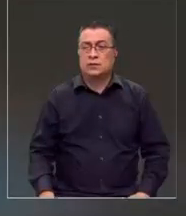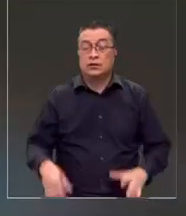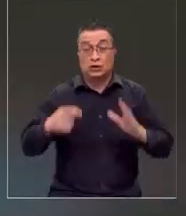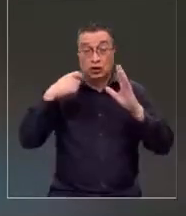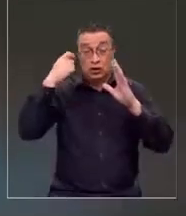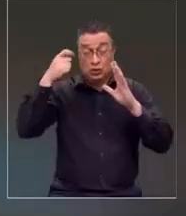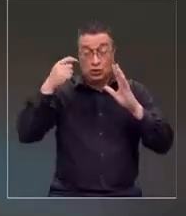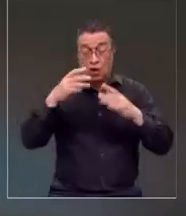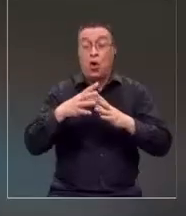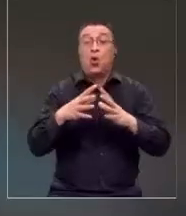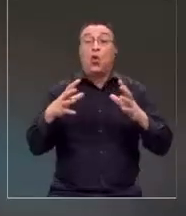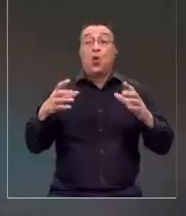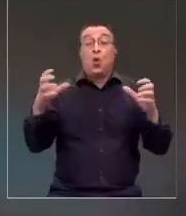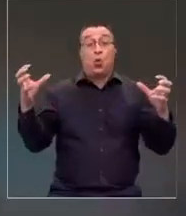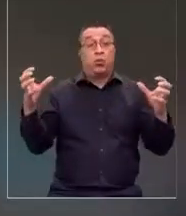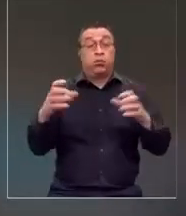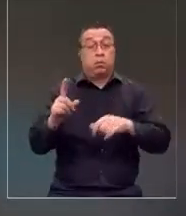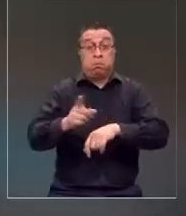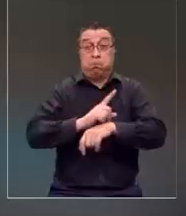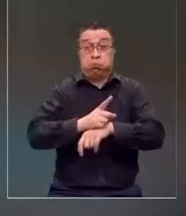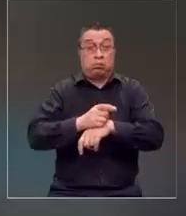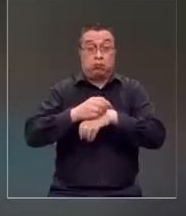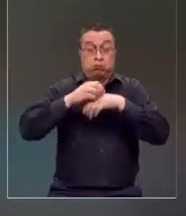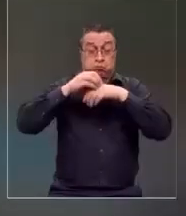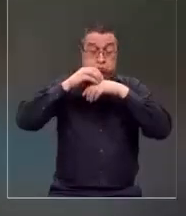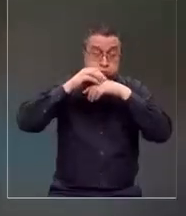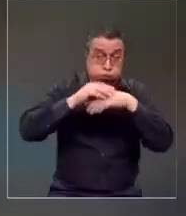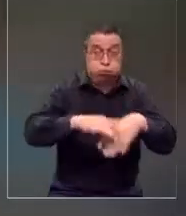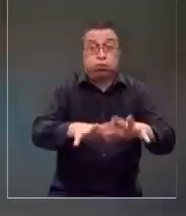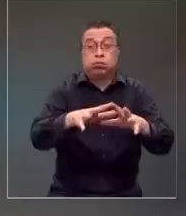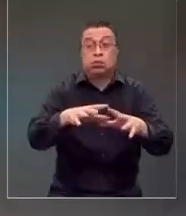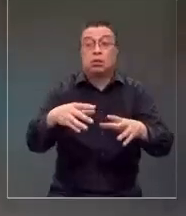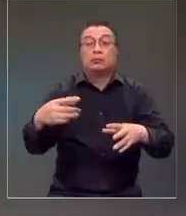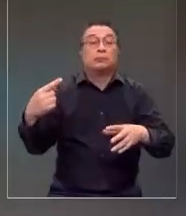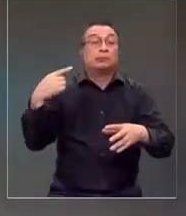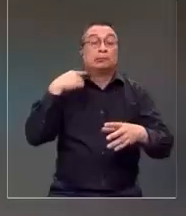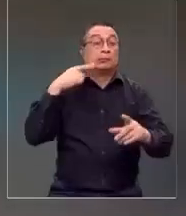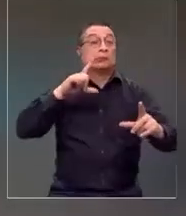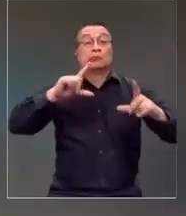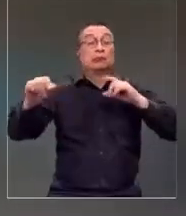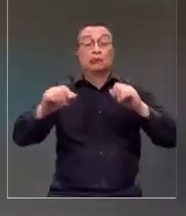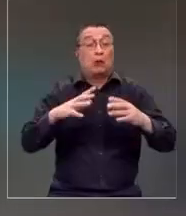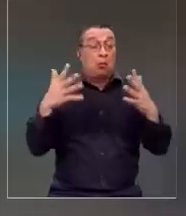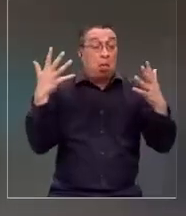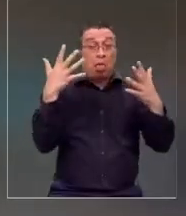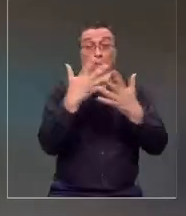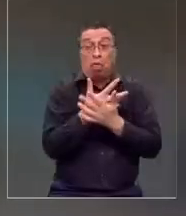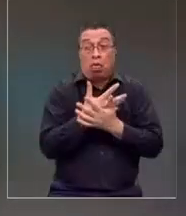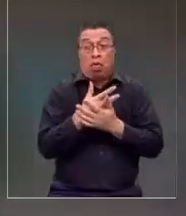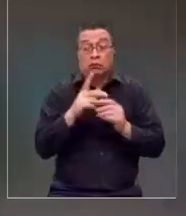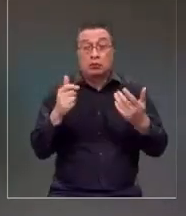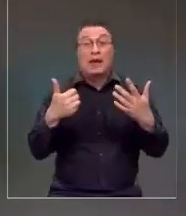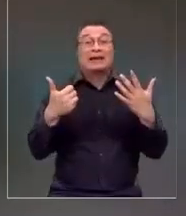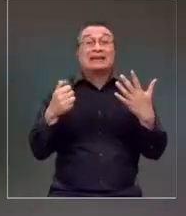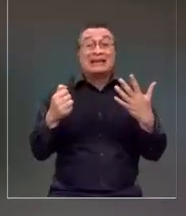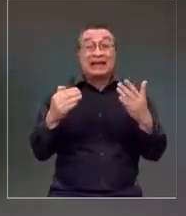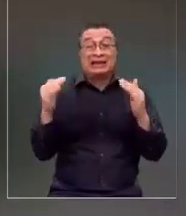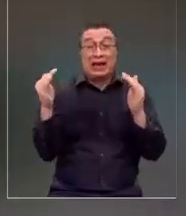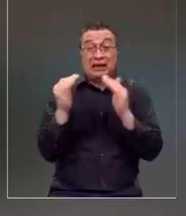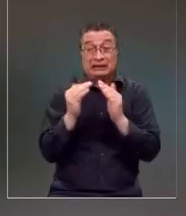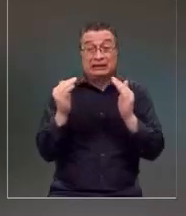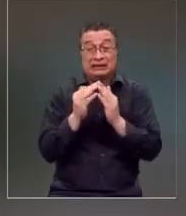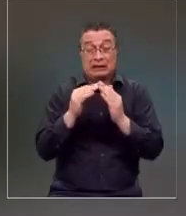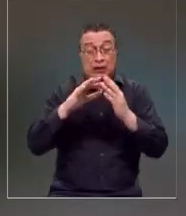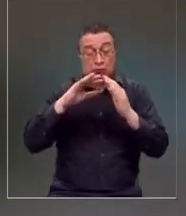Imágenes que dan cuenta de lo repentino de este alud que impidió escapar a muchas personas. Como decíamos, son 60 las casas que han